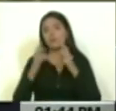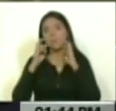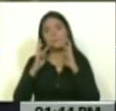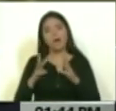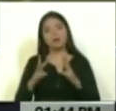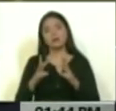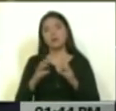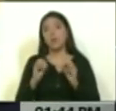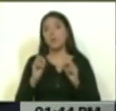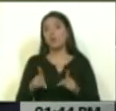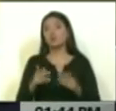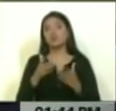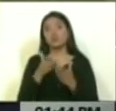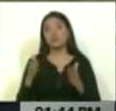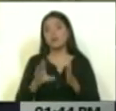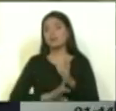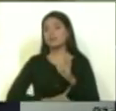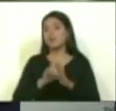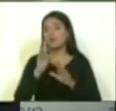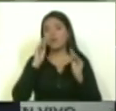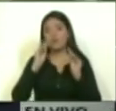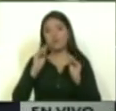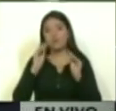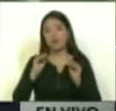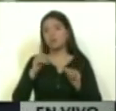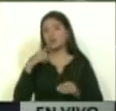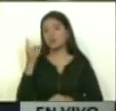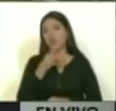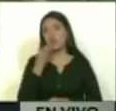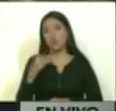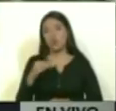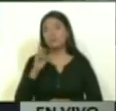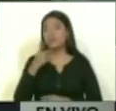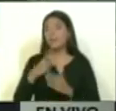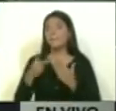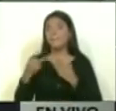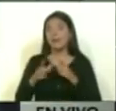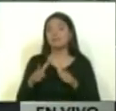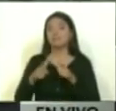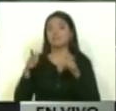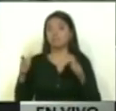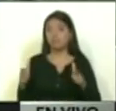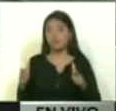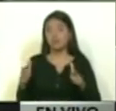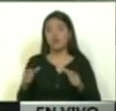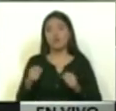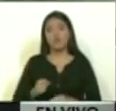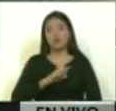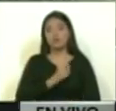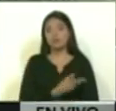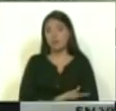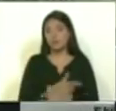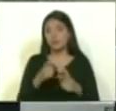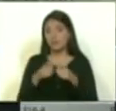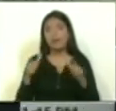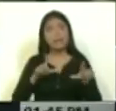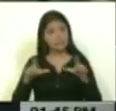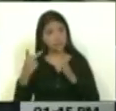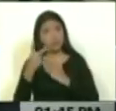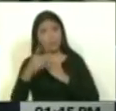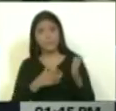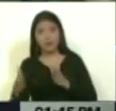las oportunidades al desarrollo y la formación de nuestros jóvenes. Hay que hacer plan de expansión, consolidación y expansión. Sí, ya lo tenemos. Por